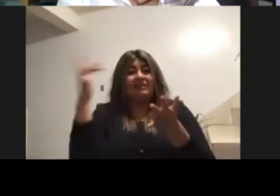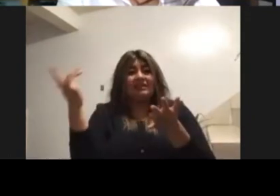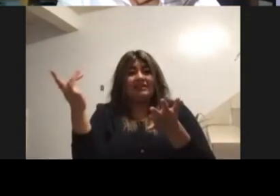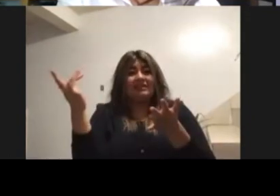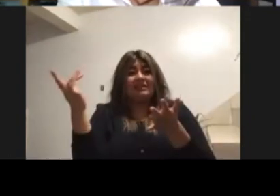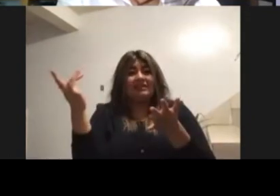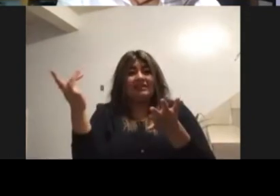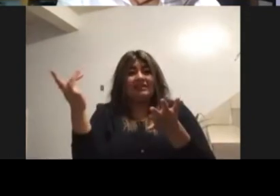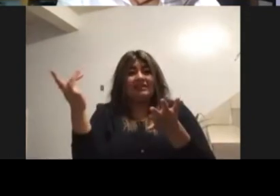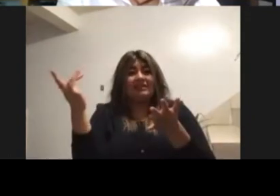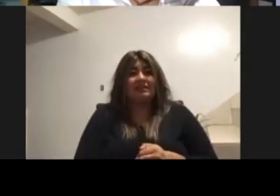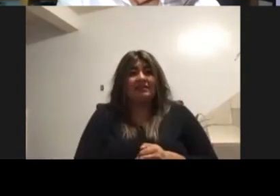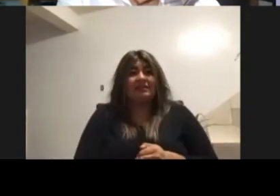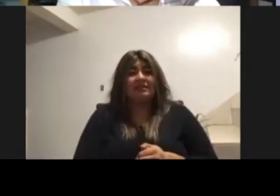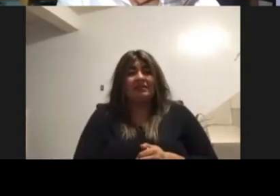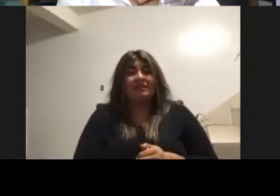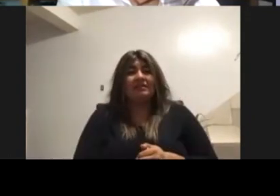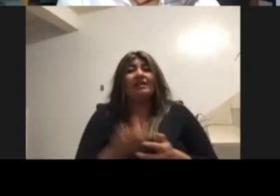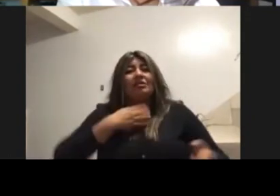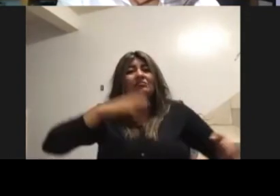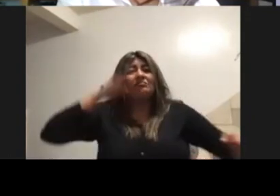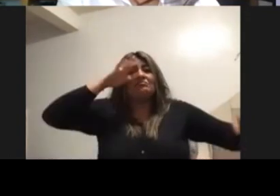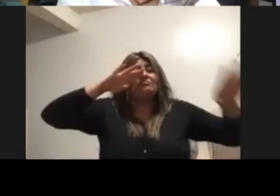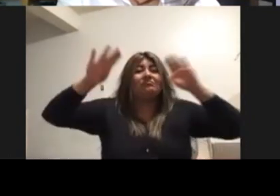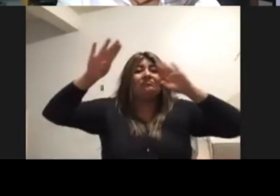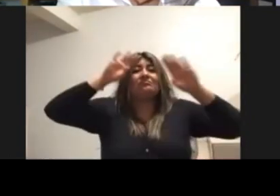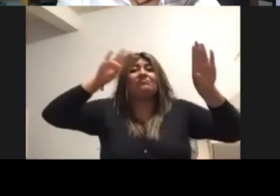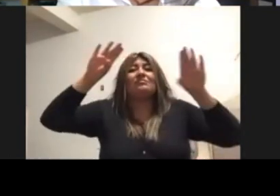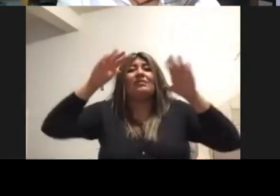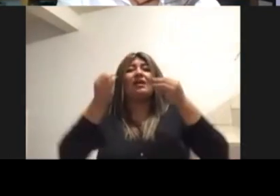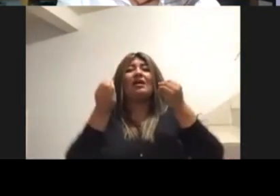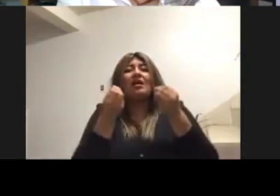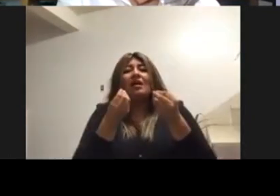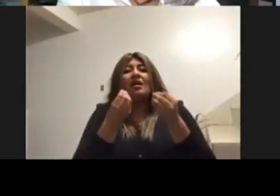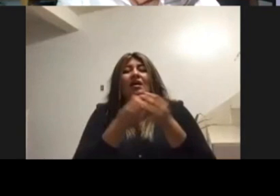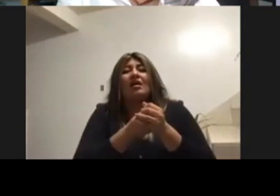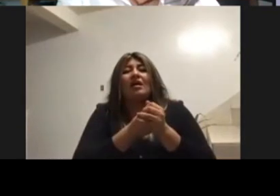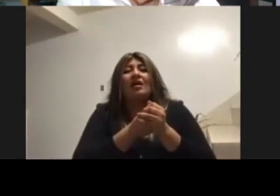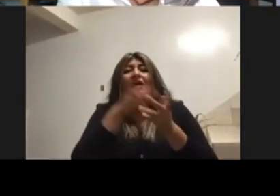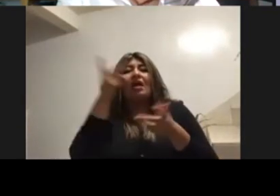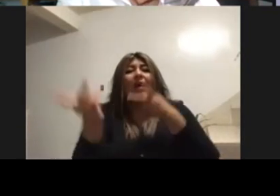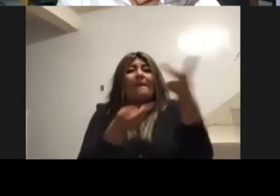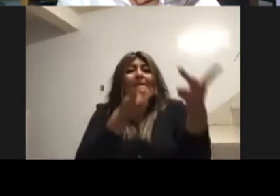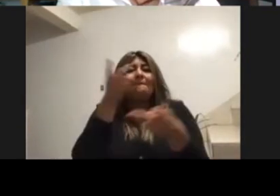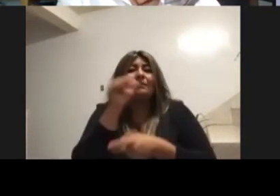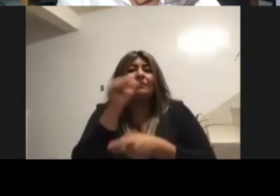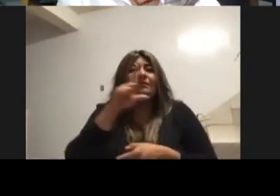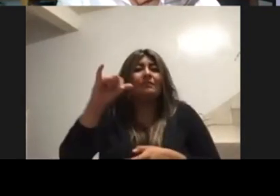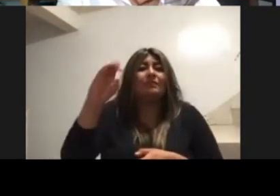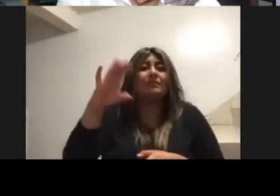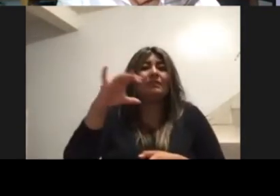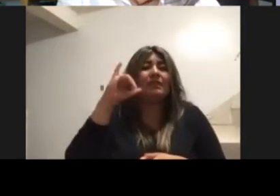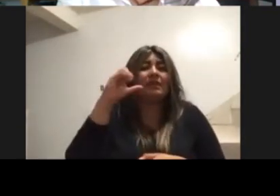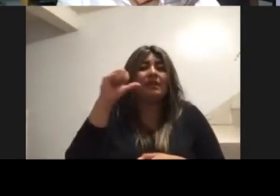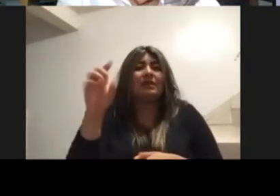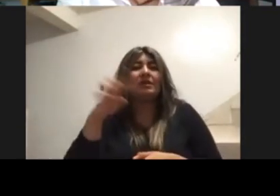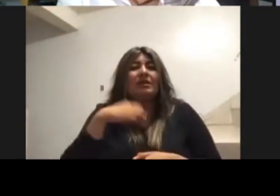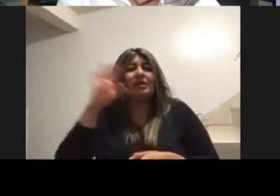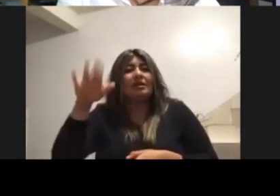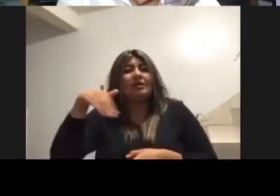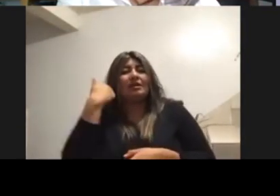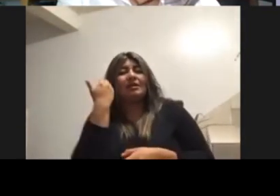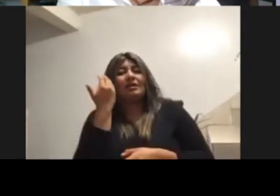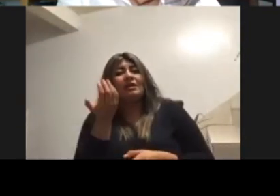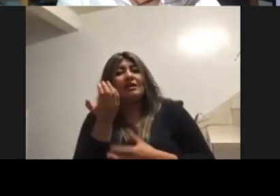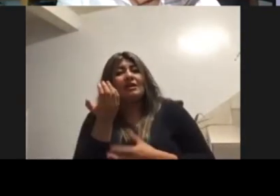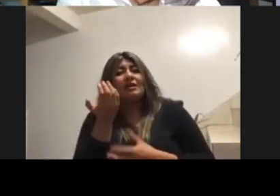Yo creo que hay muchas también para Alicia y el mecanismo. Yo creo que hay una que puede centrar